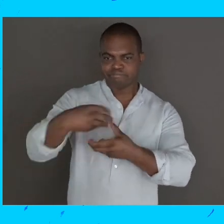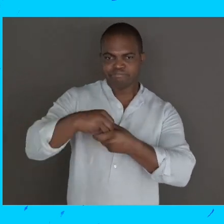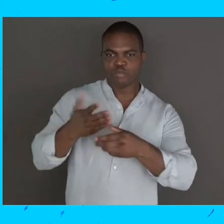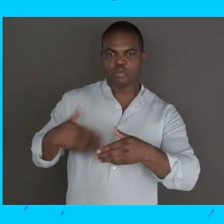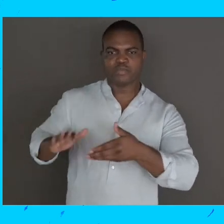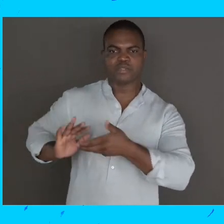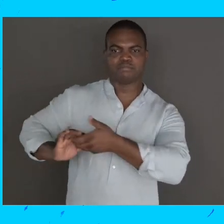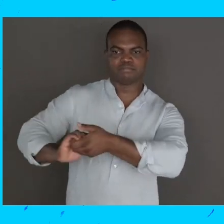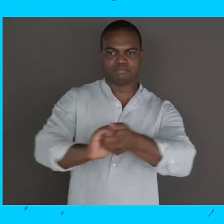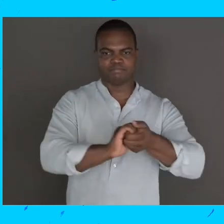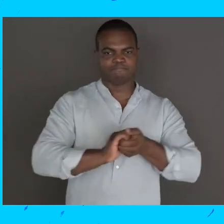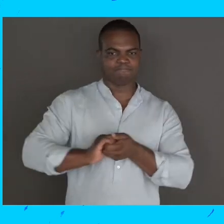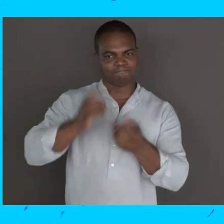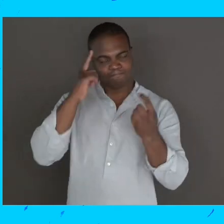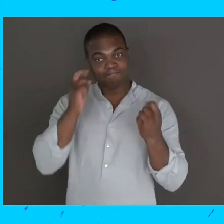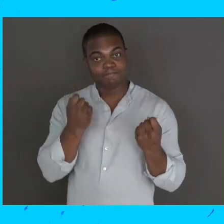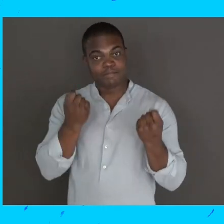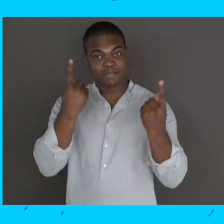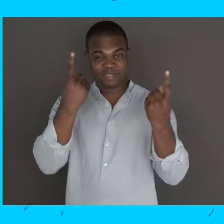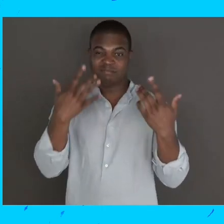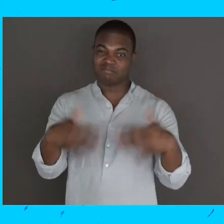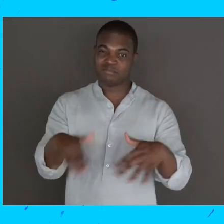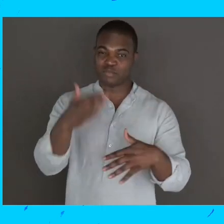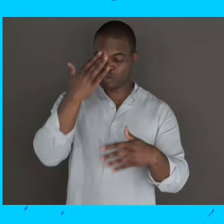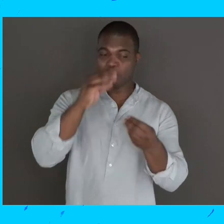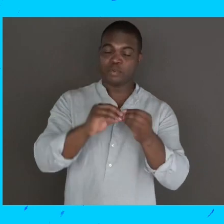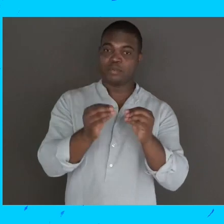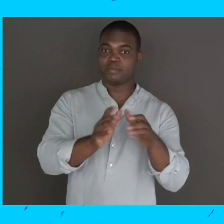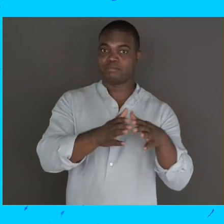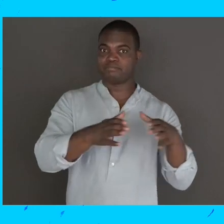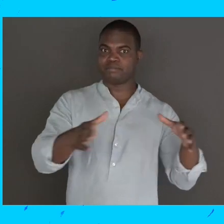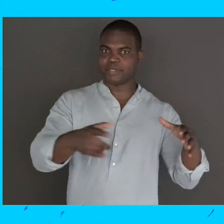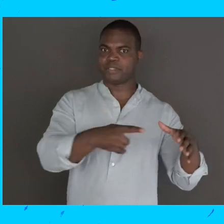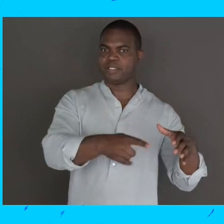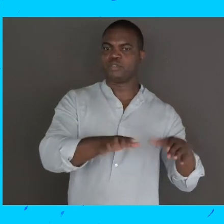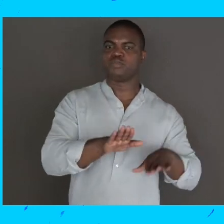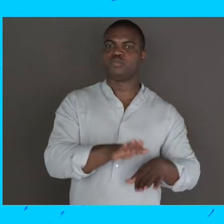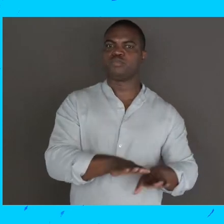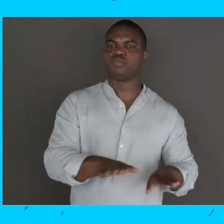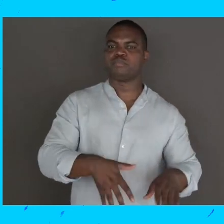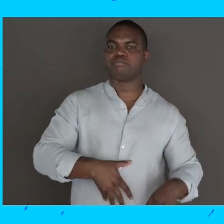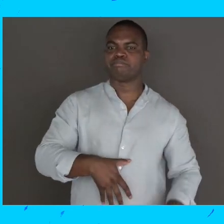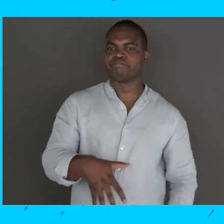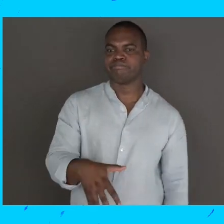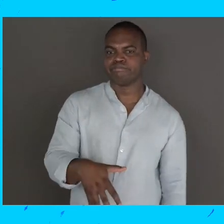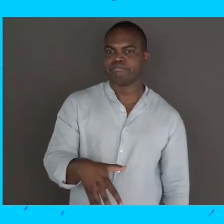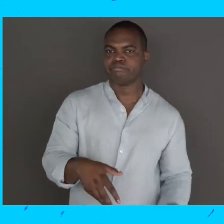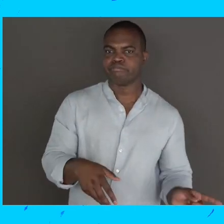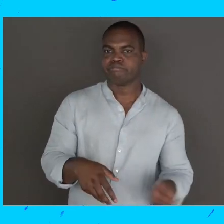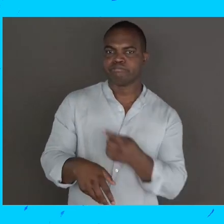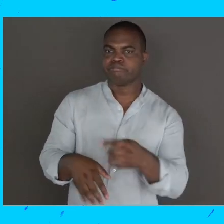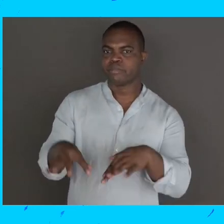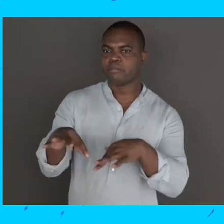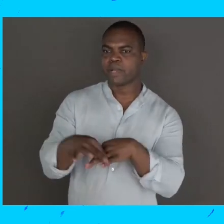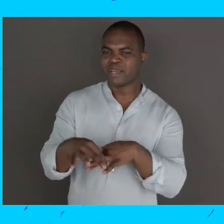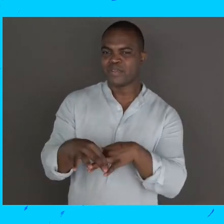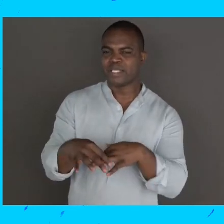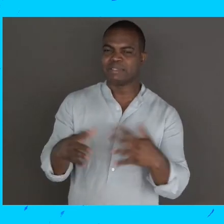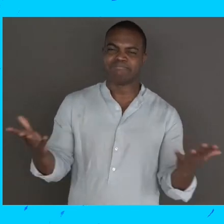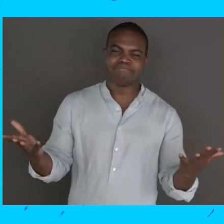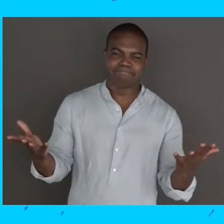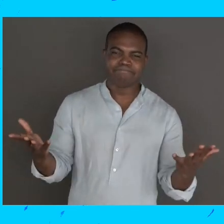atraer la atención sobre la necesidad de una acción inmediata para poder hacer progresar el bienestar de